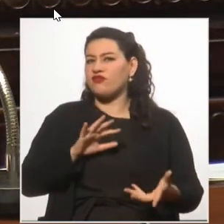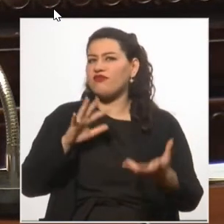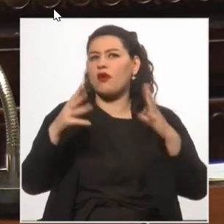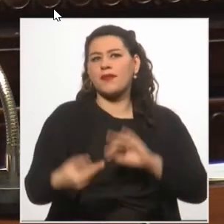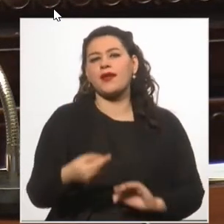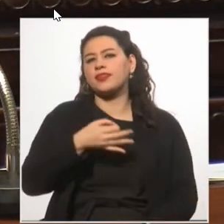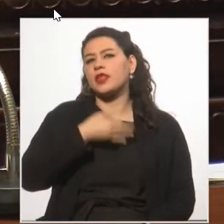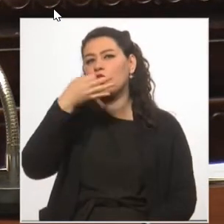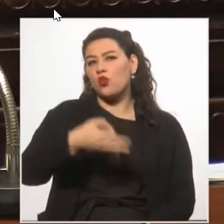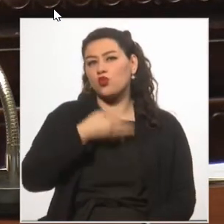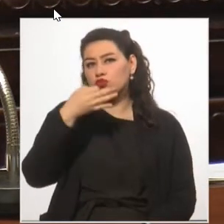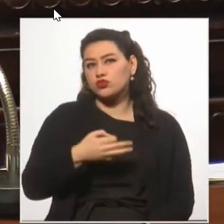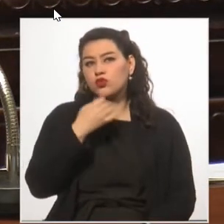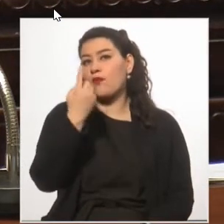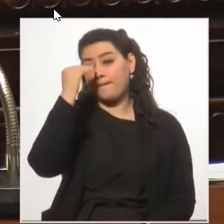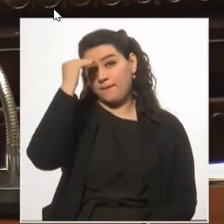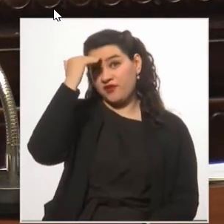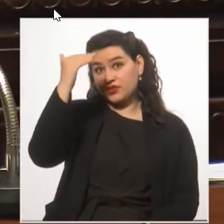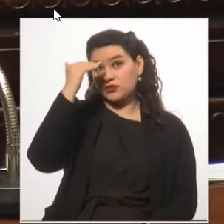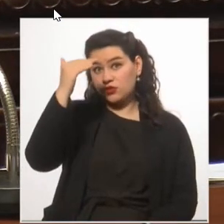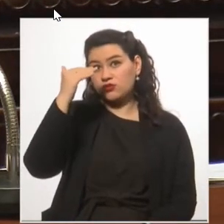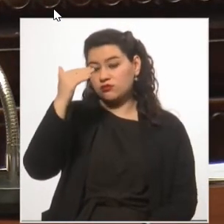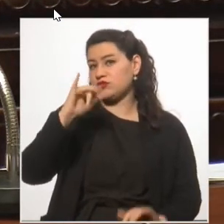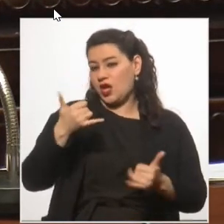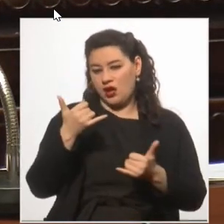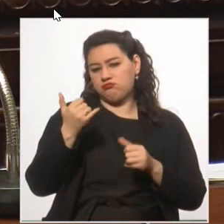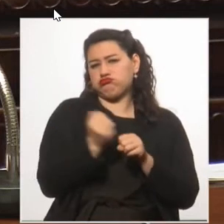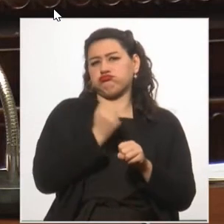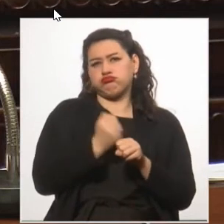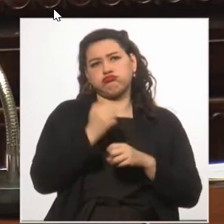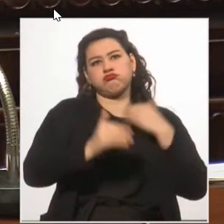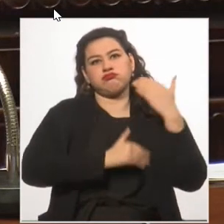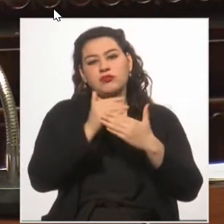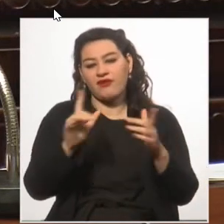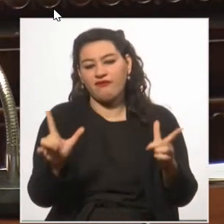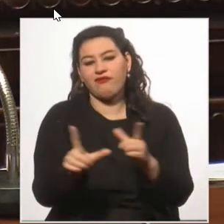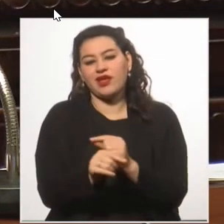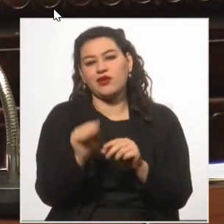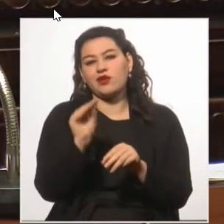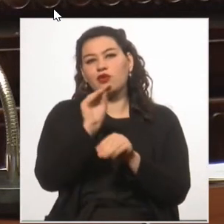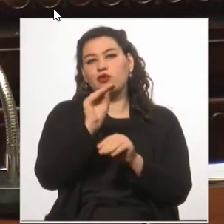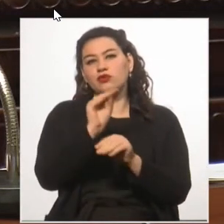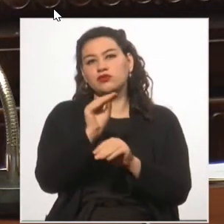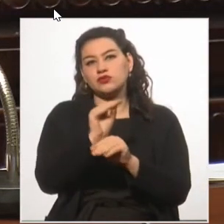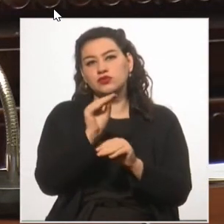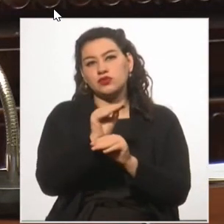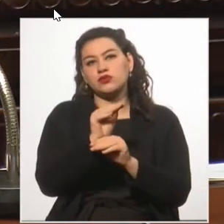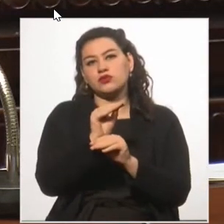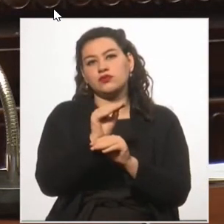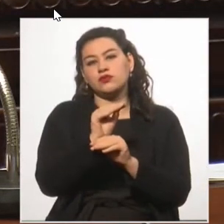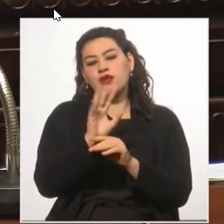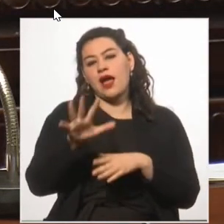un discurso en que un avesado profesor, Próspero, se propone al finalizar los cursos galvanizar